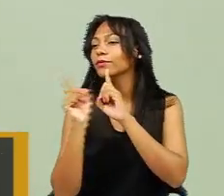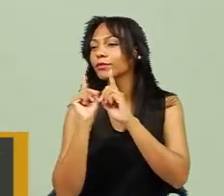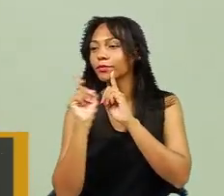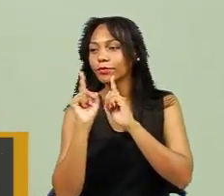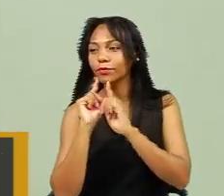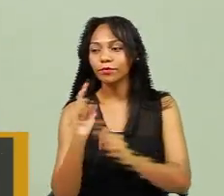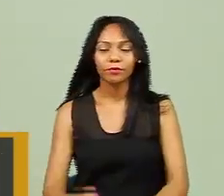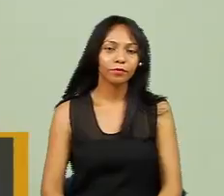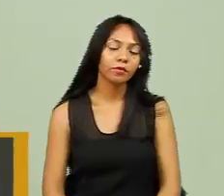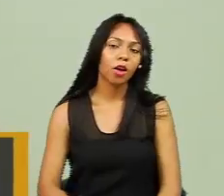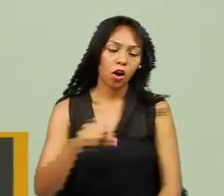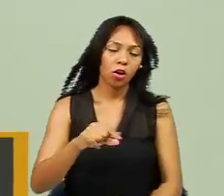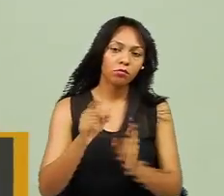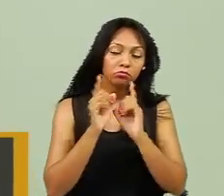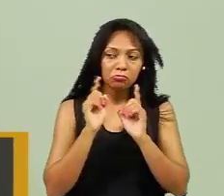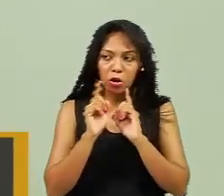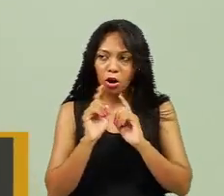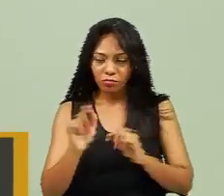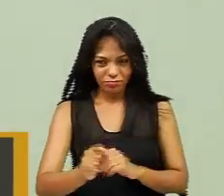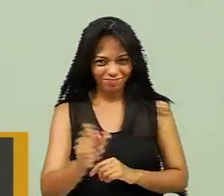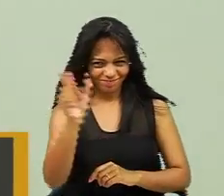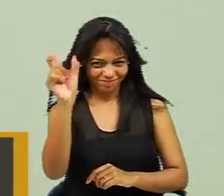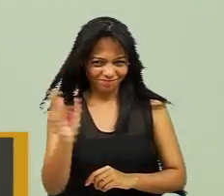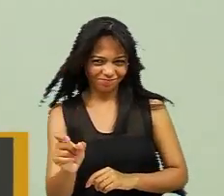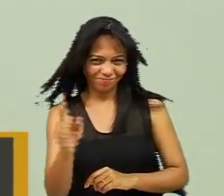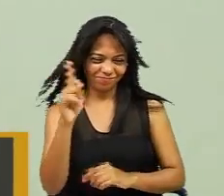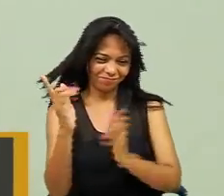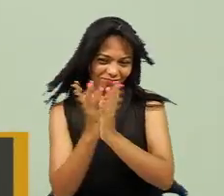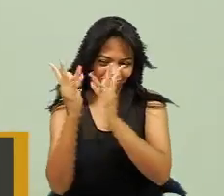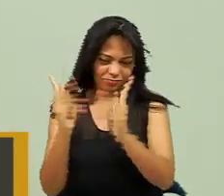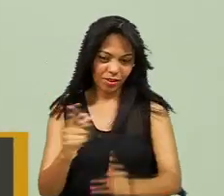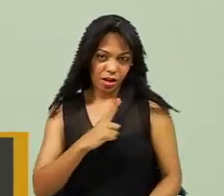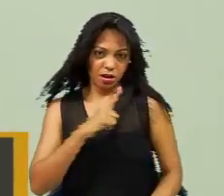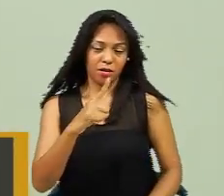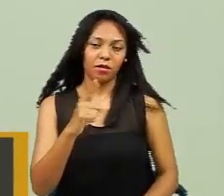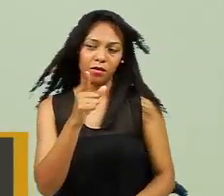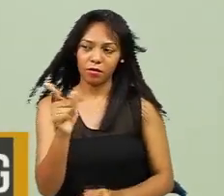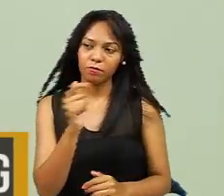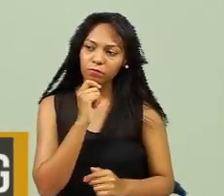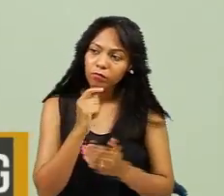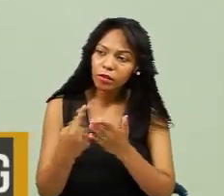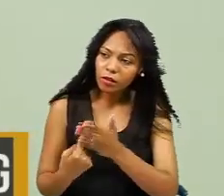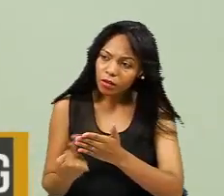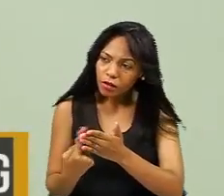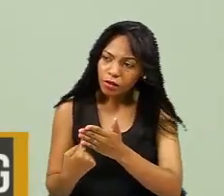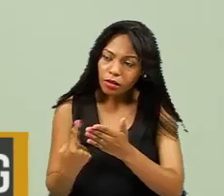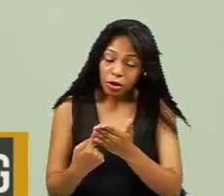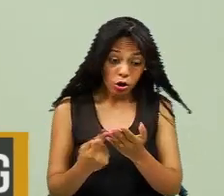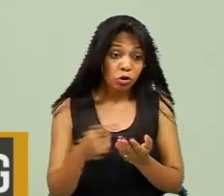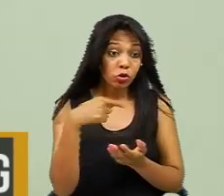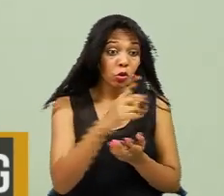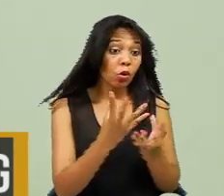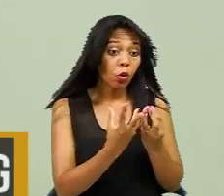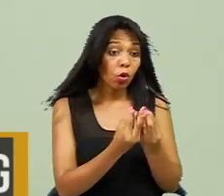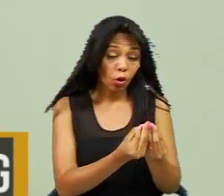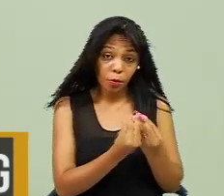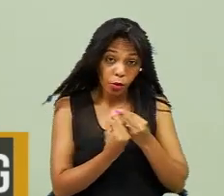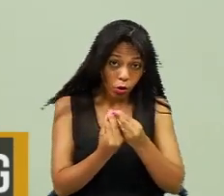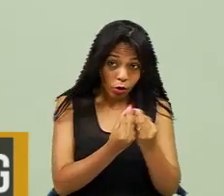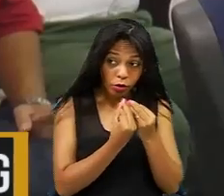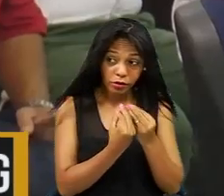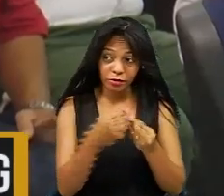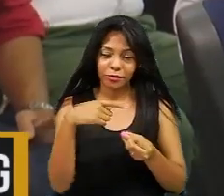la oportunidad hoy de hablar con el personero y los compañeros del consejo directivo le explicaron un poco